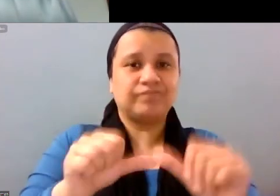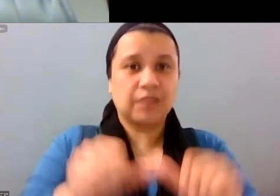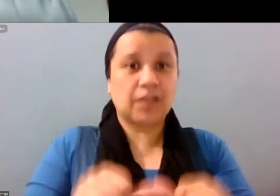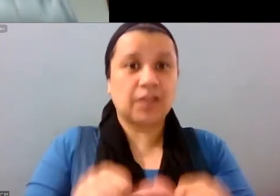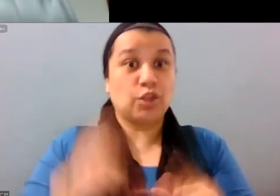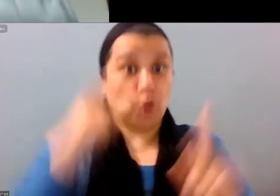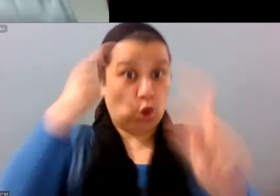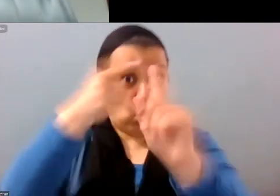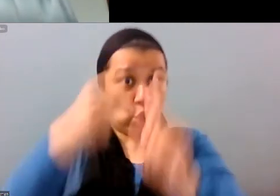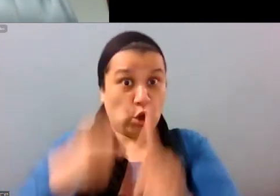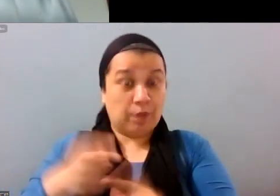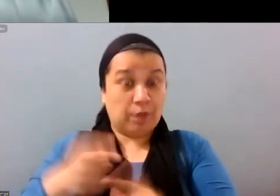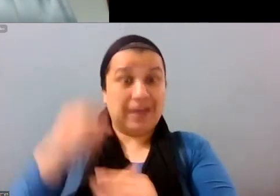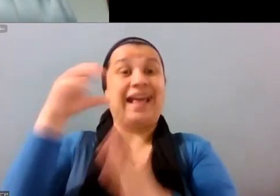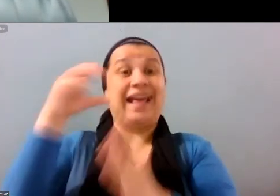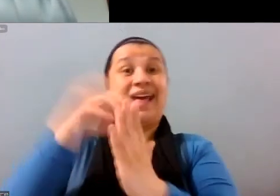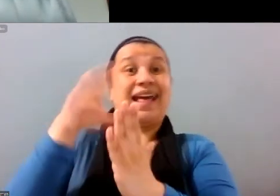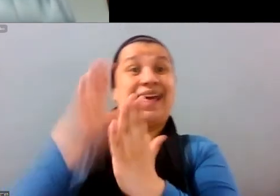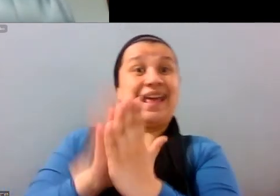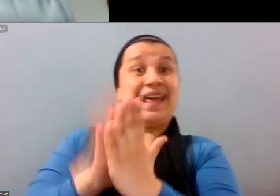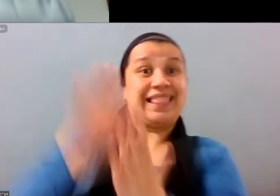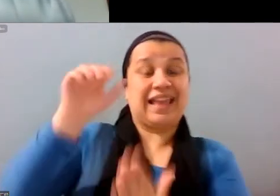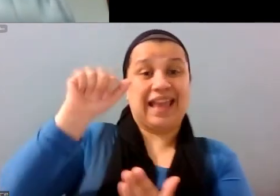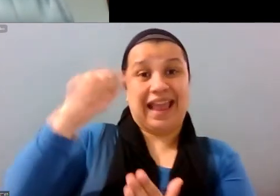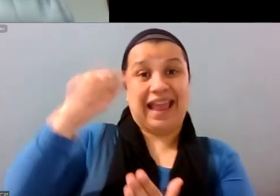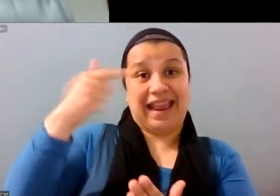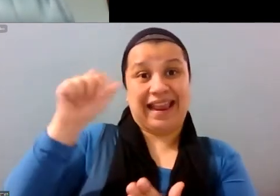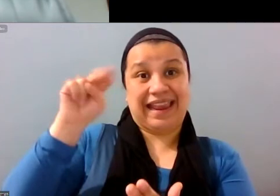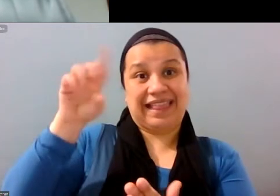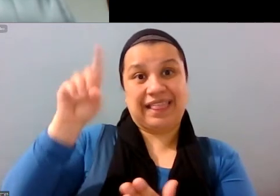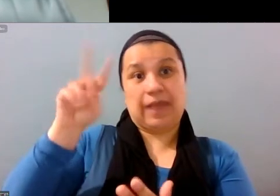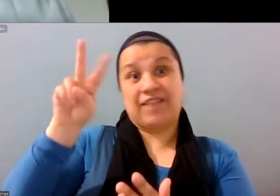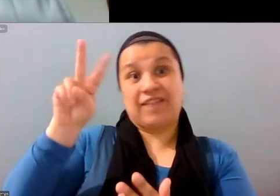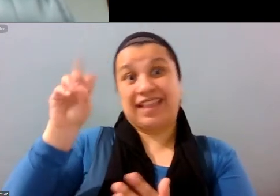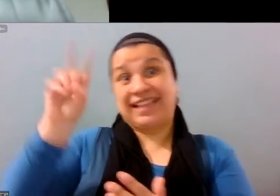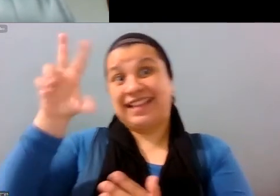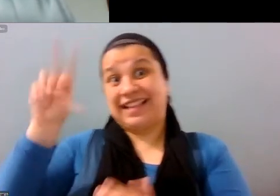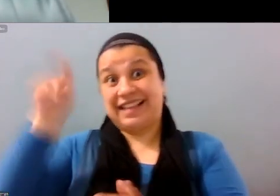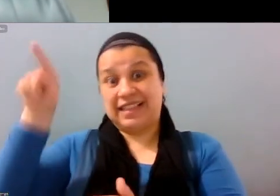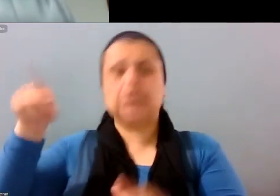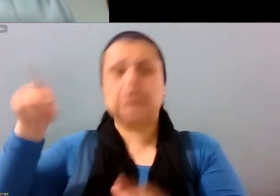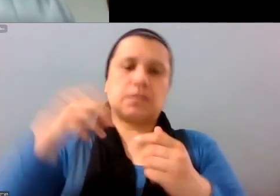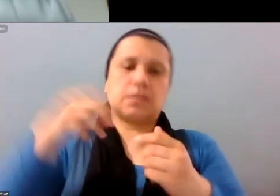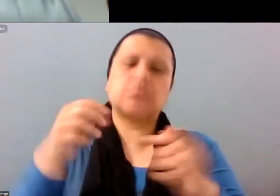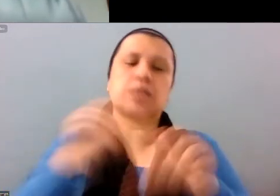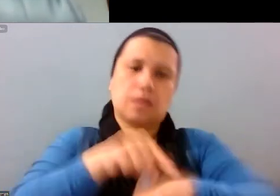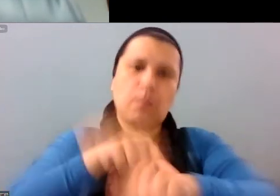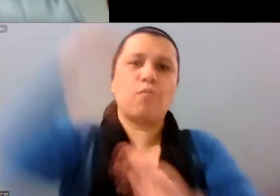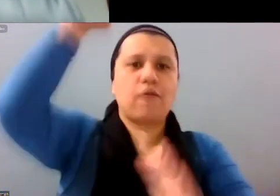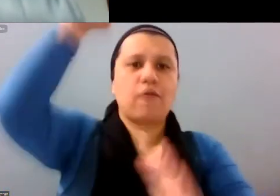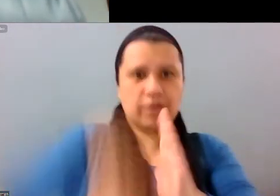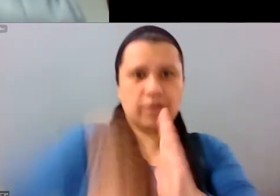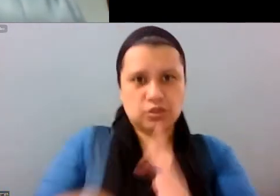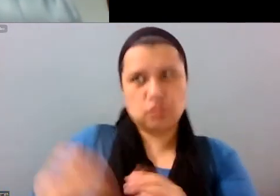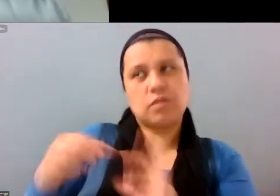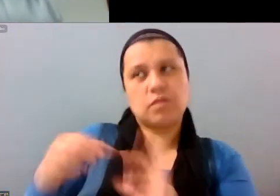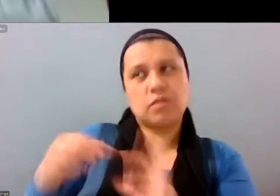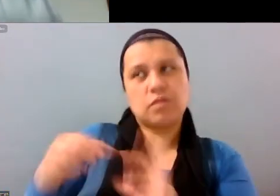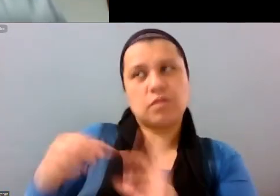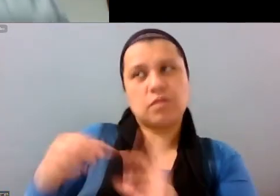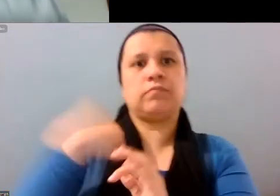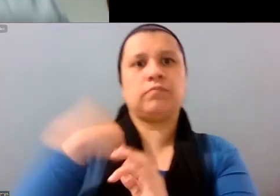agenda 2030 creo que es el momento de profundizar una relación con el Ministerio de Educación Pública para